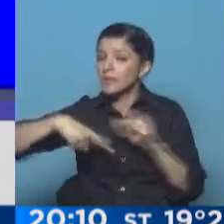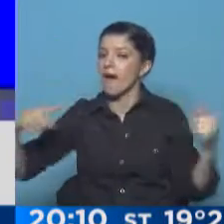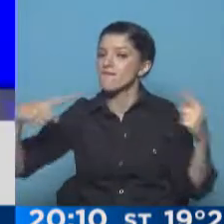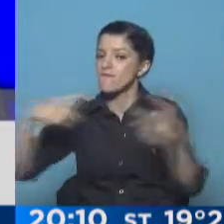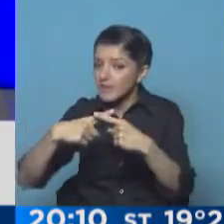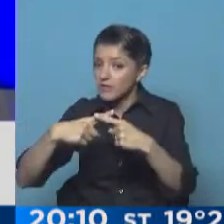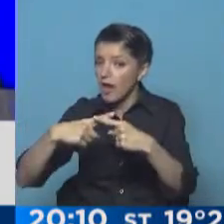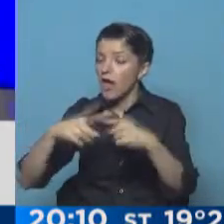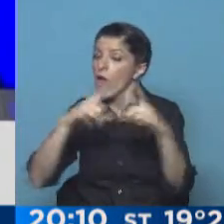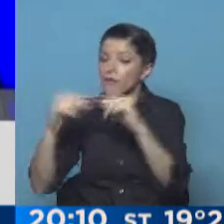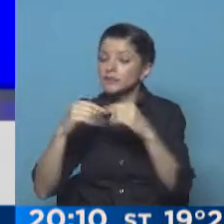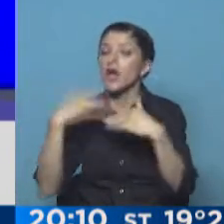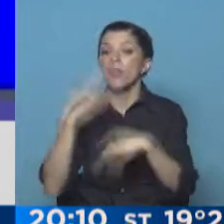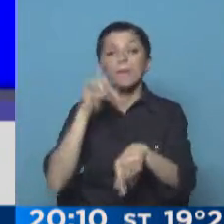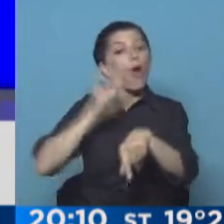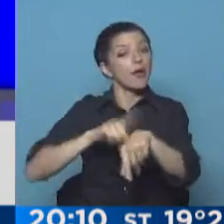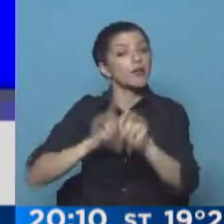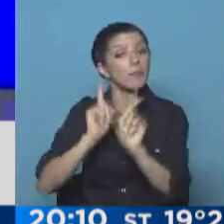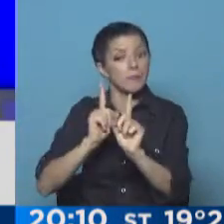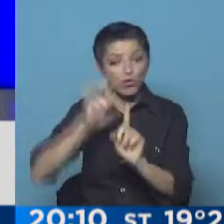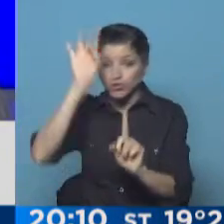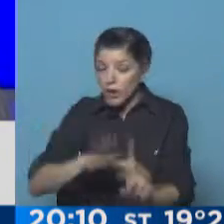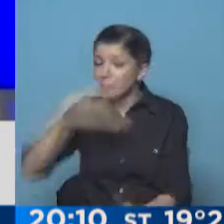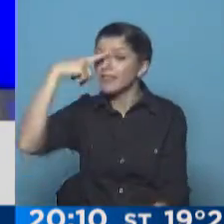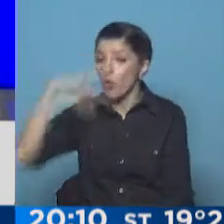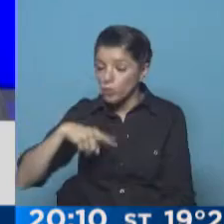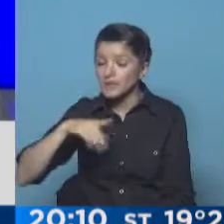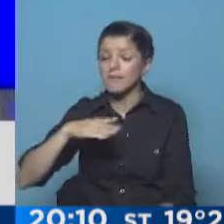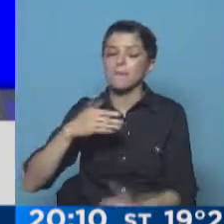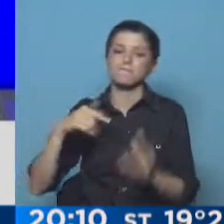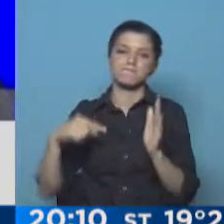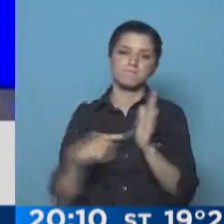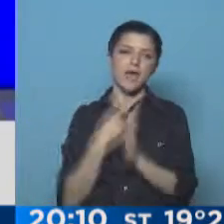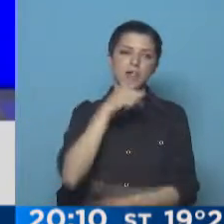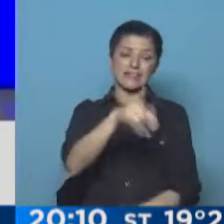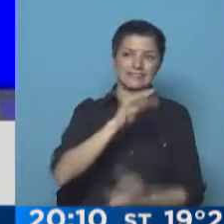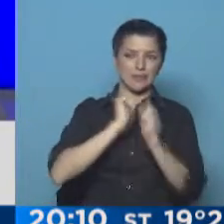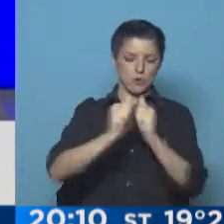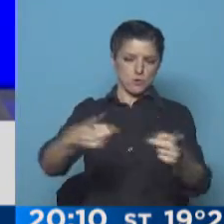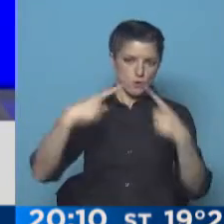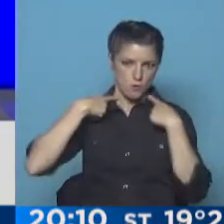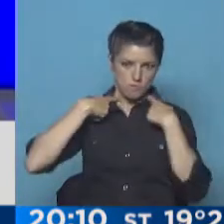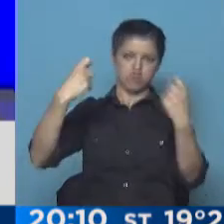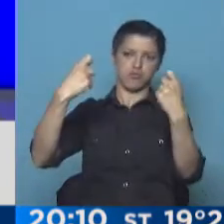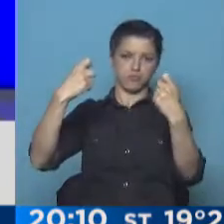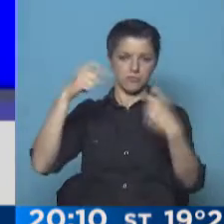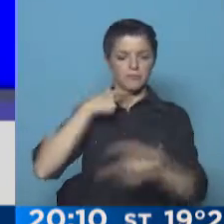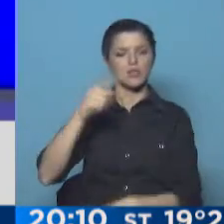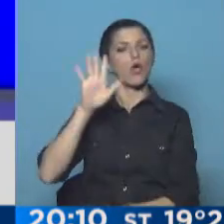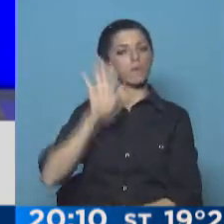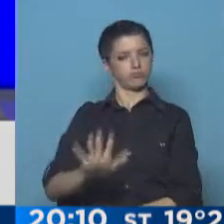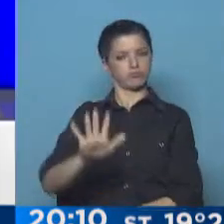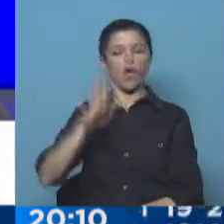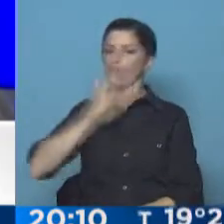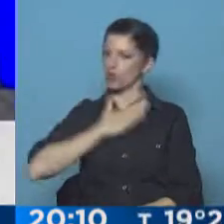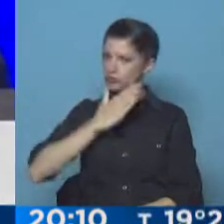se tiene que jugar en el mismo horario. Pero bueno, puso el grito en el cielo el Chacho Coudet. Dijo, señores,